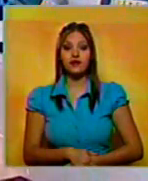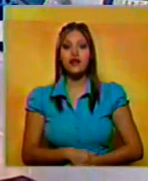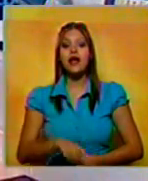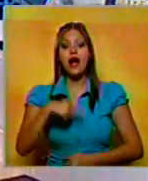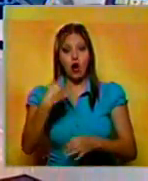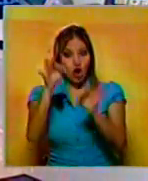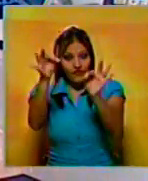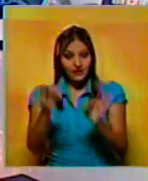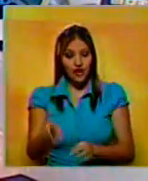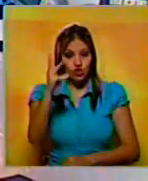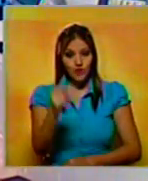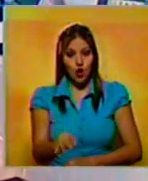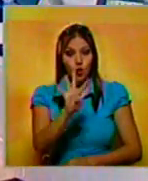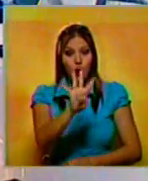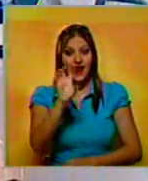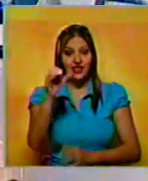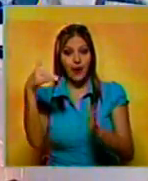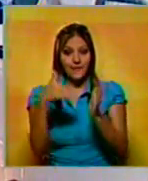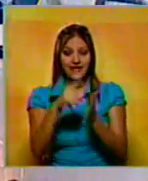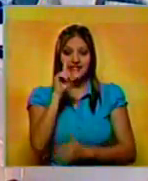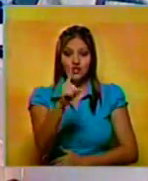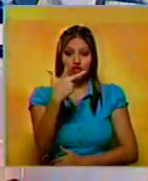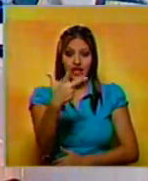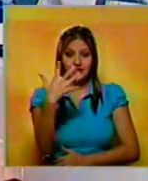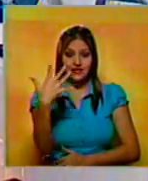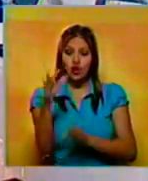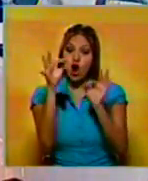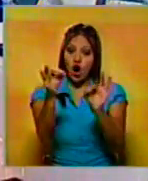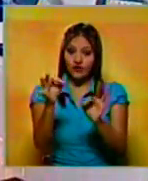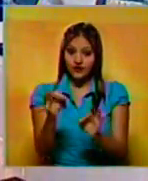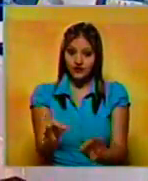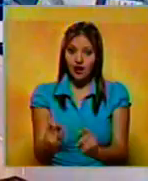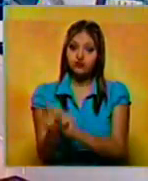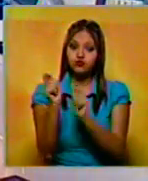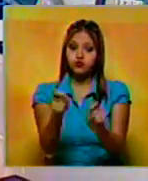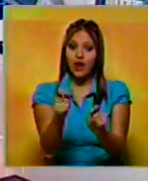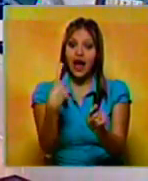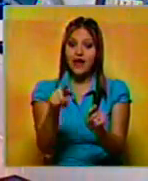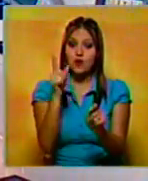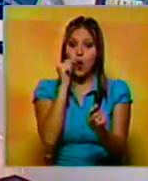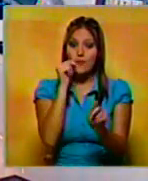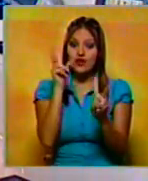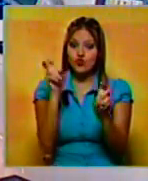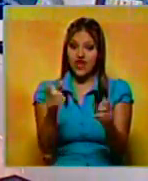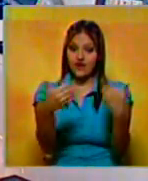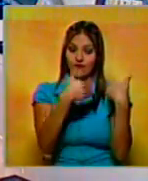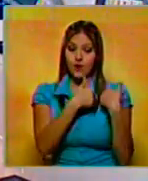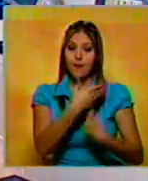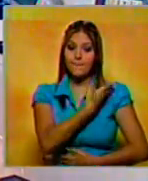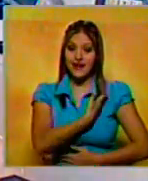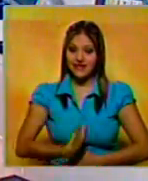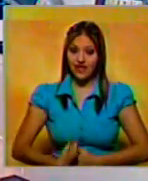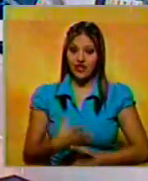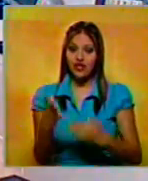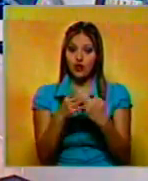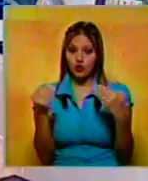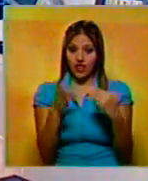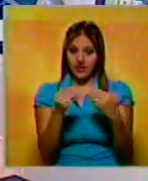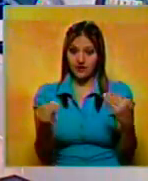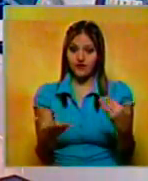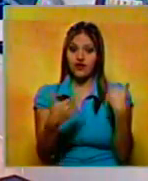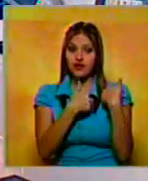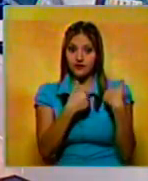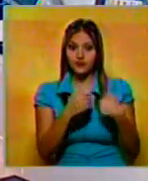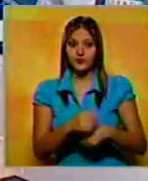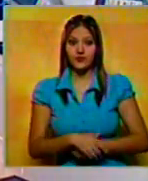en la gaceta oficial número 40135 se oficializó la designación de eudomar tobar como el nuevo presidente de la comisión